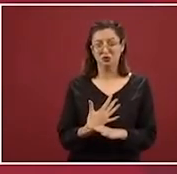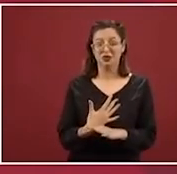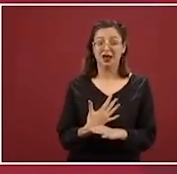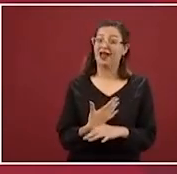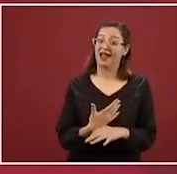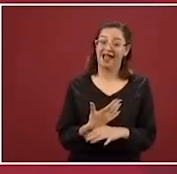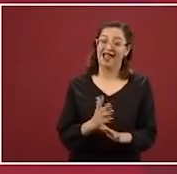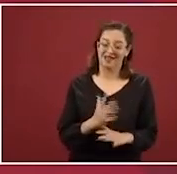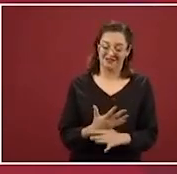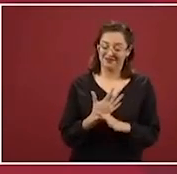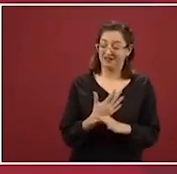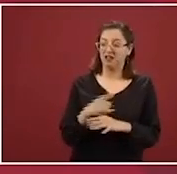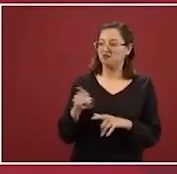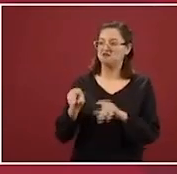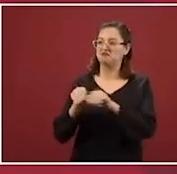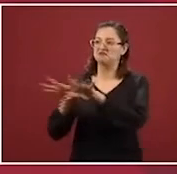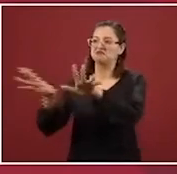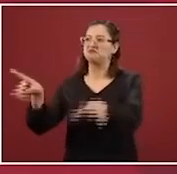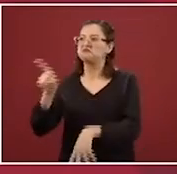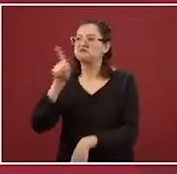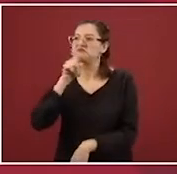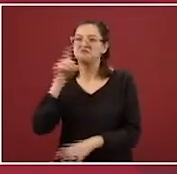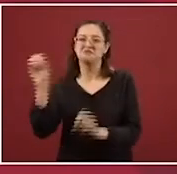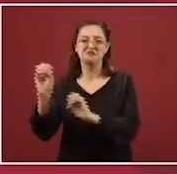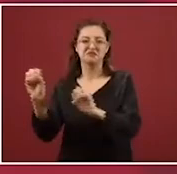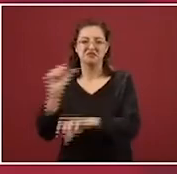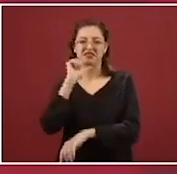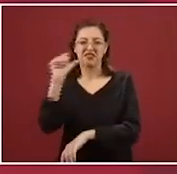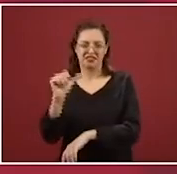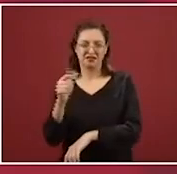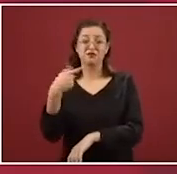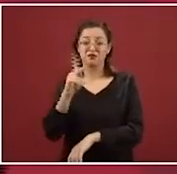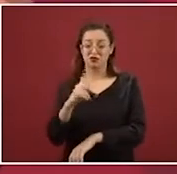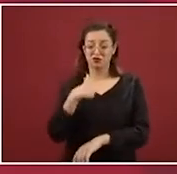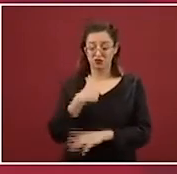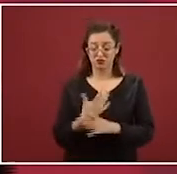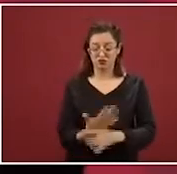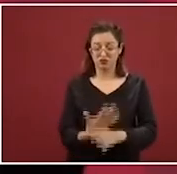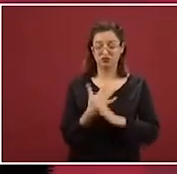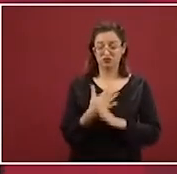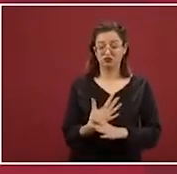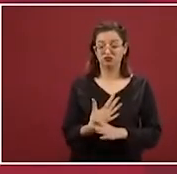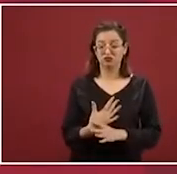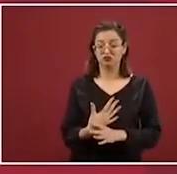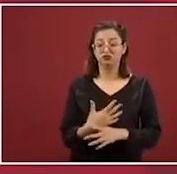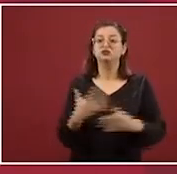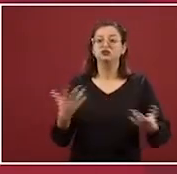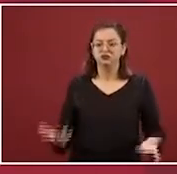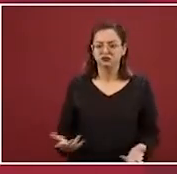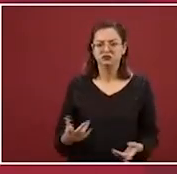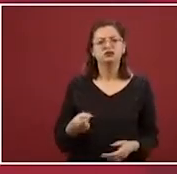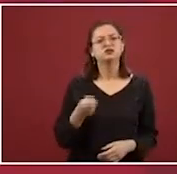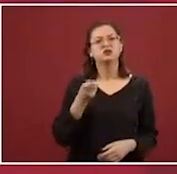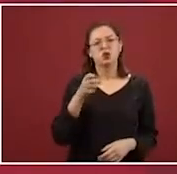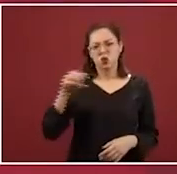no se toma en cuenta, dije que se iba a detener a los